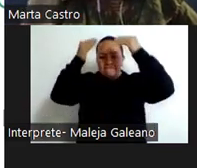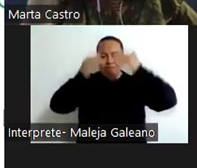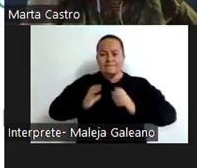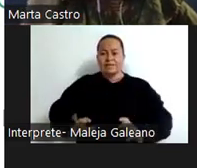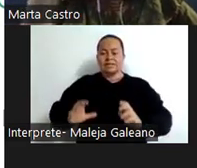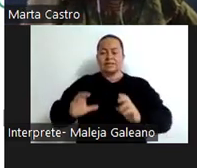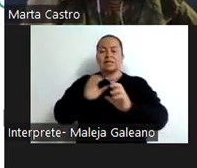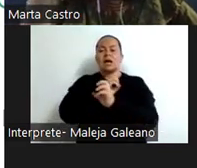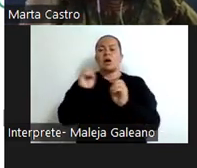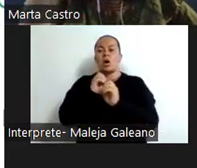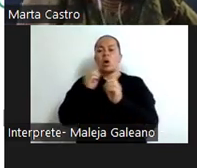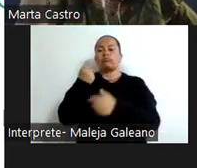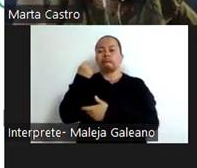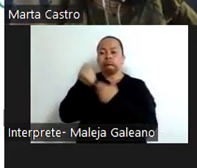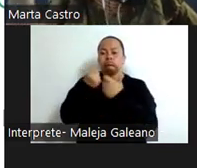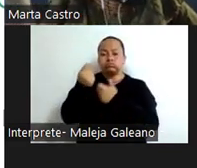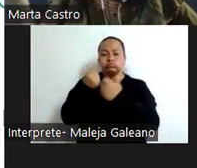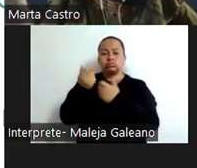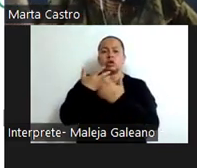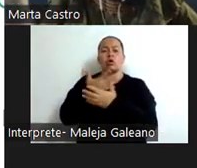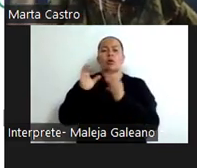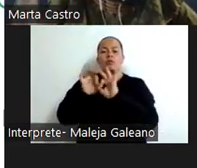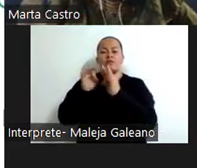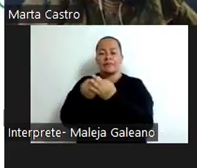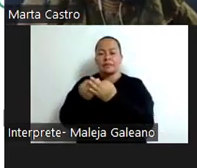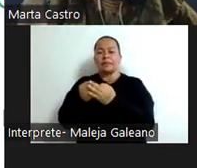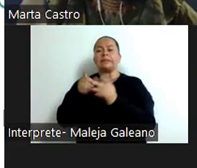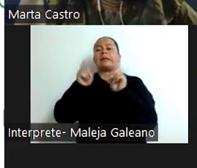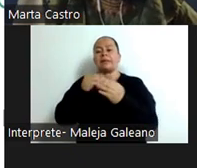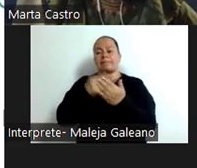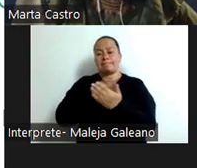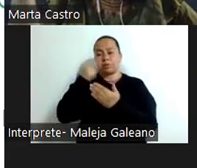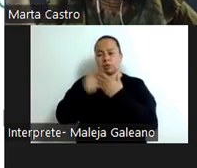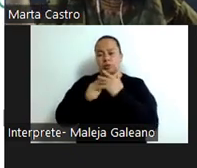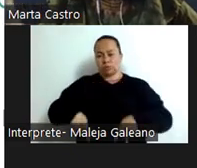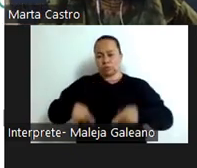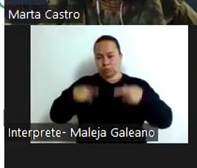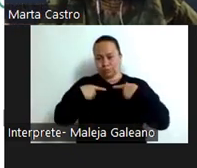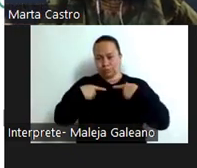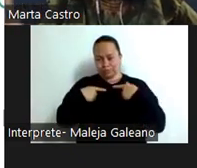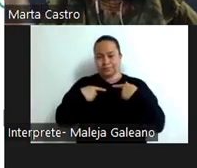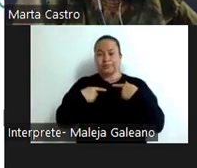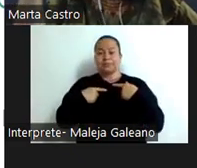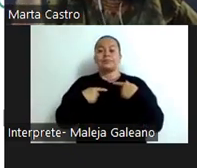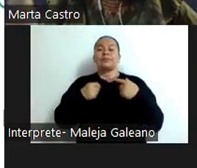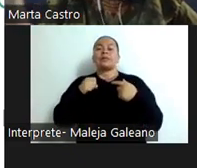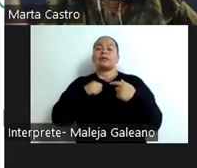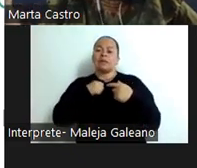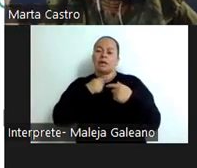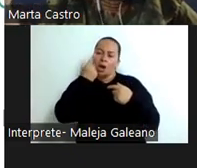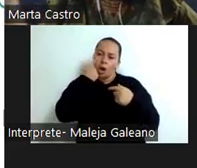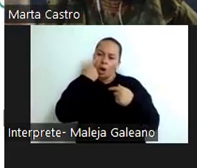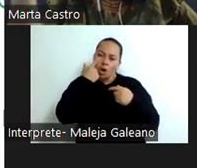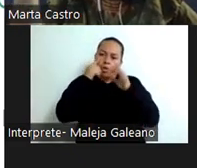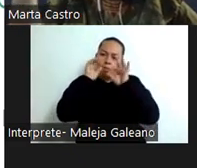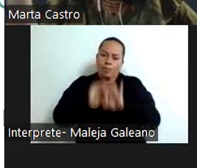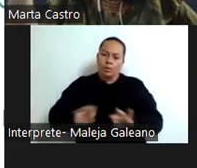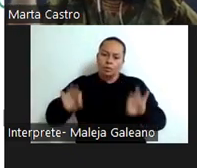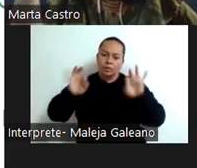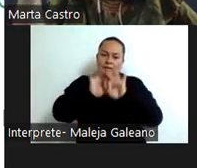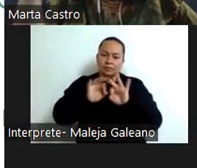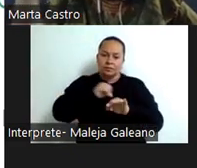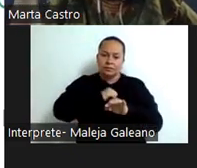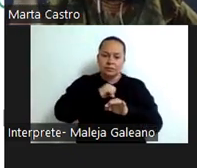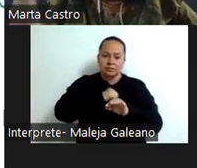integrantes del núcleo familiar así como sus proyectos de vida entonces se tiene que tomar en cuenta circunstancias de orden económico